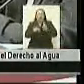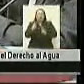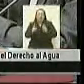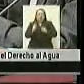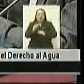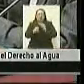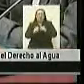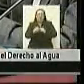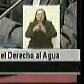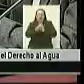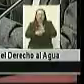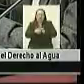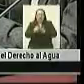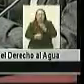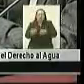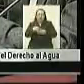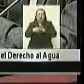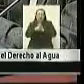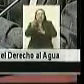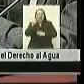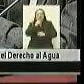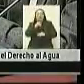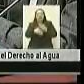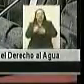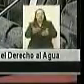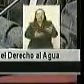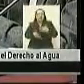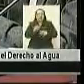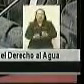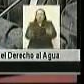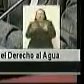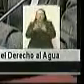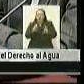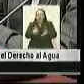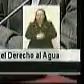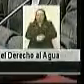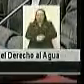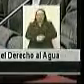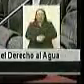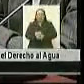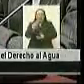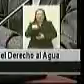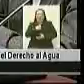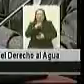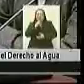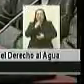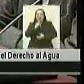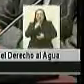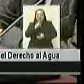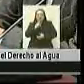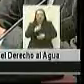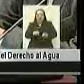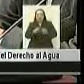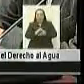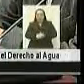547-2011, ley de reforma constitucional que introduce el derecho al agua y a los servicios de saneamiento. Para nosotros es